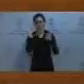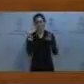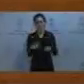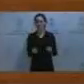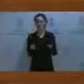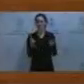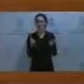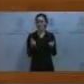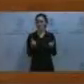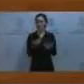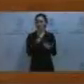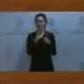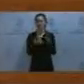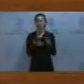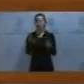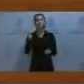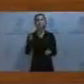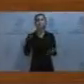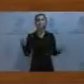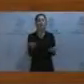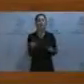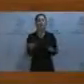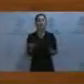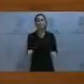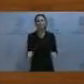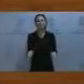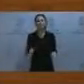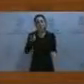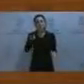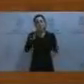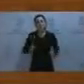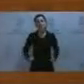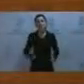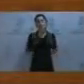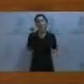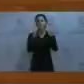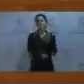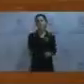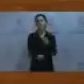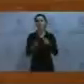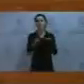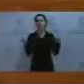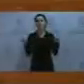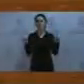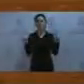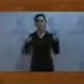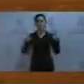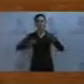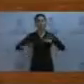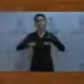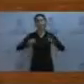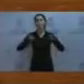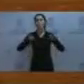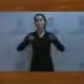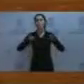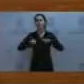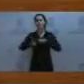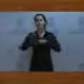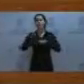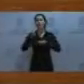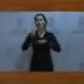verdad es, oiga, ¿se puede salvar la empresa pública SOGEPSA? Los activos que tienen, ¿cuánto vamos a tardar en